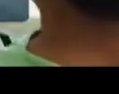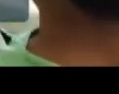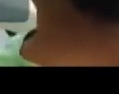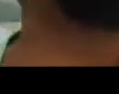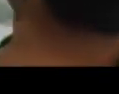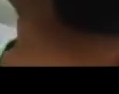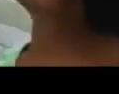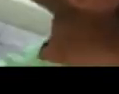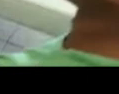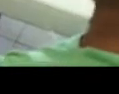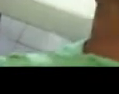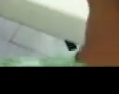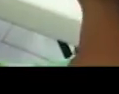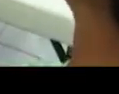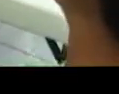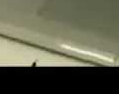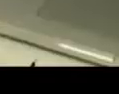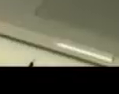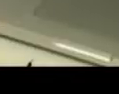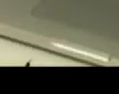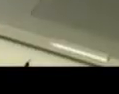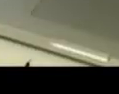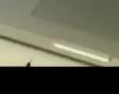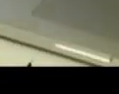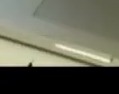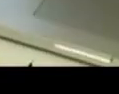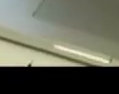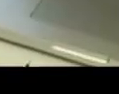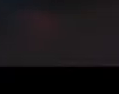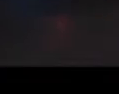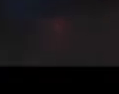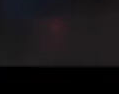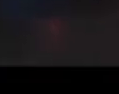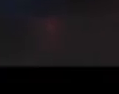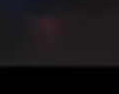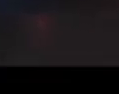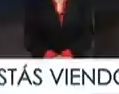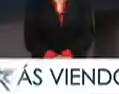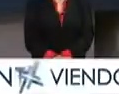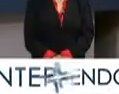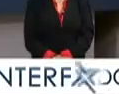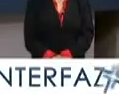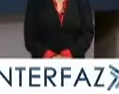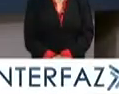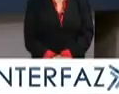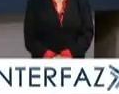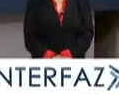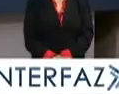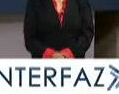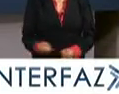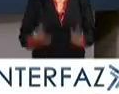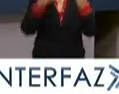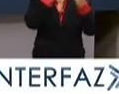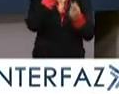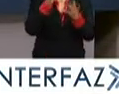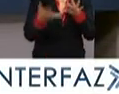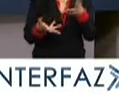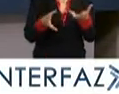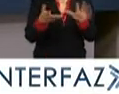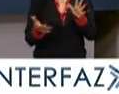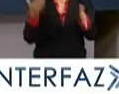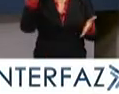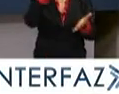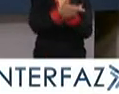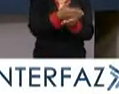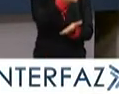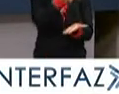www.idr.mx. ¿Cuál ¿Cuántos niños más o menos